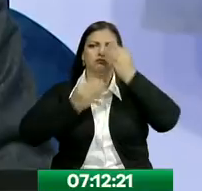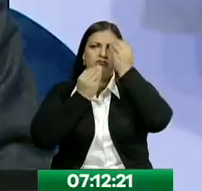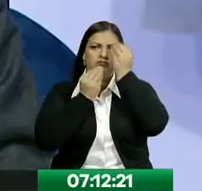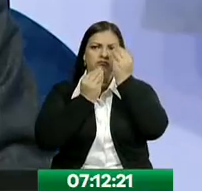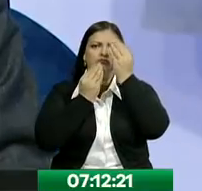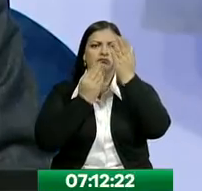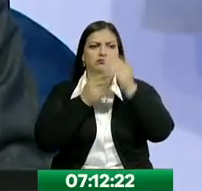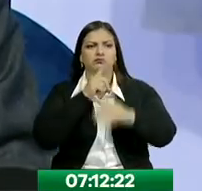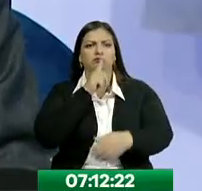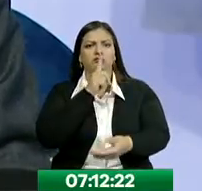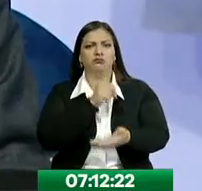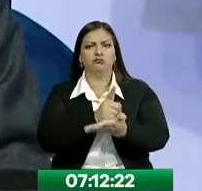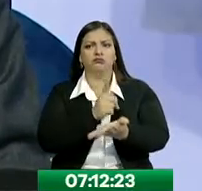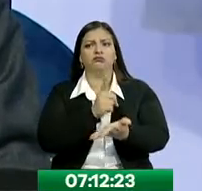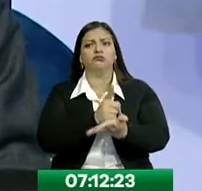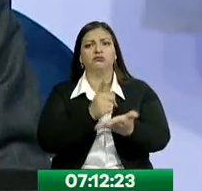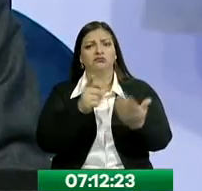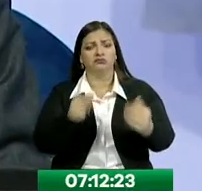por nacer